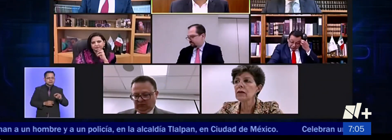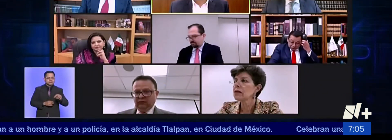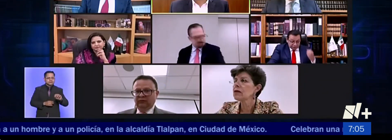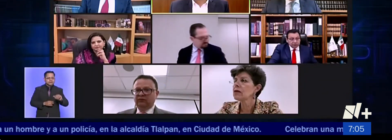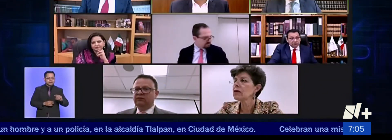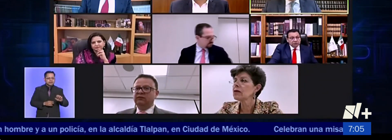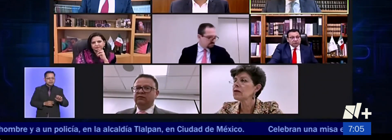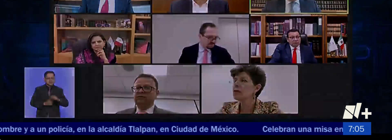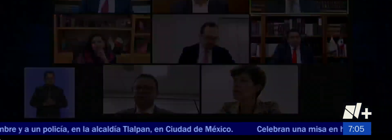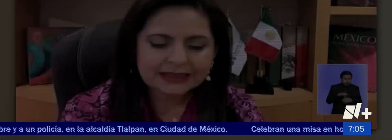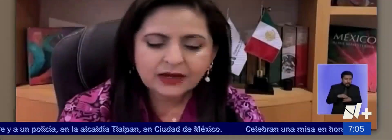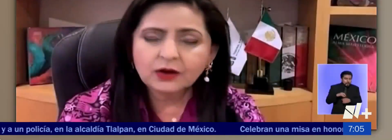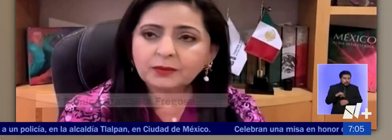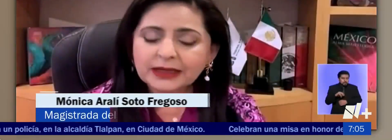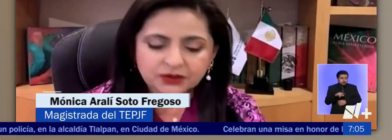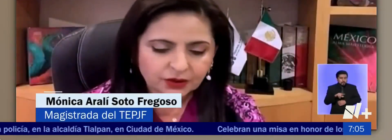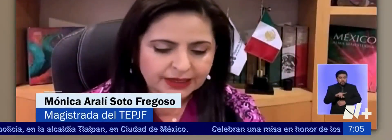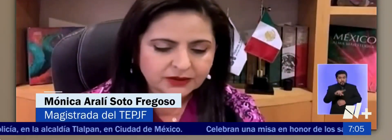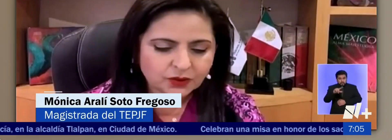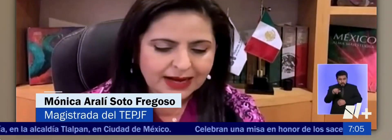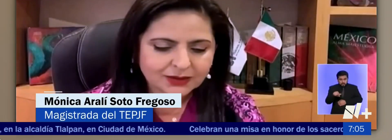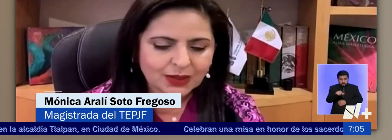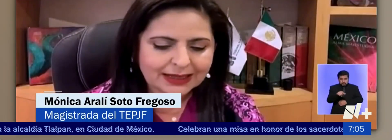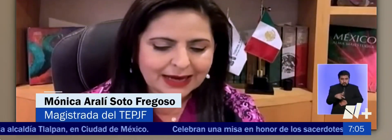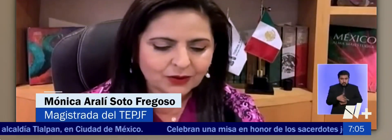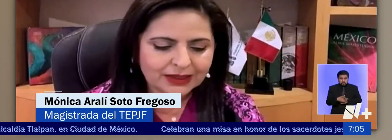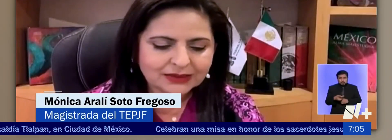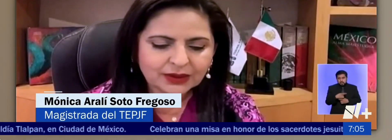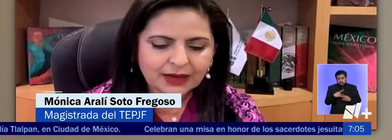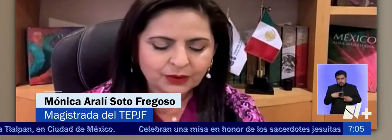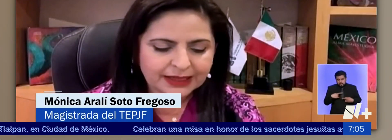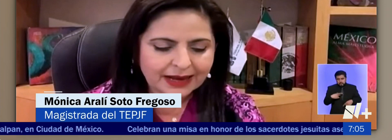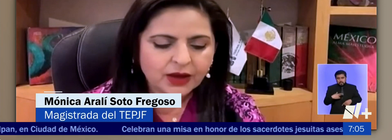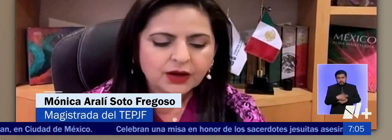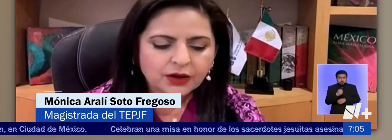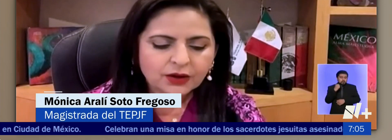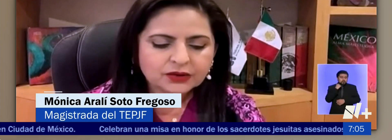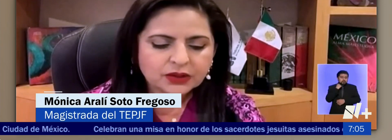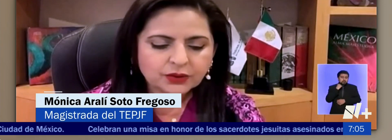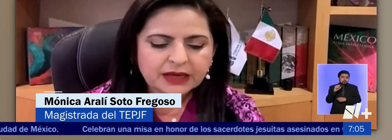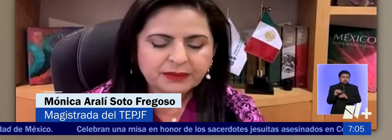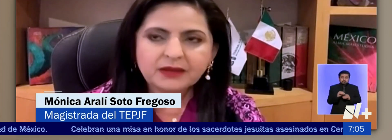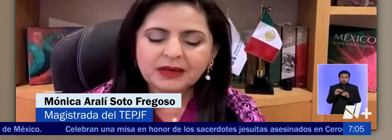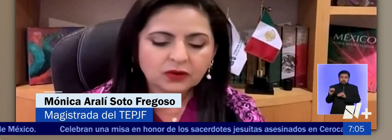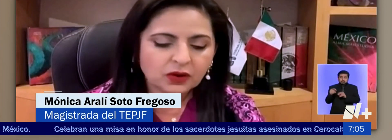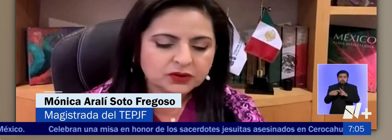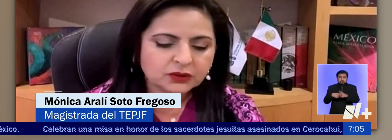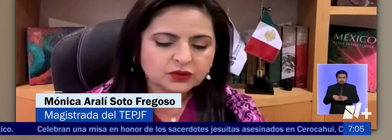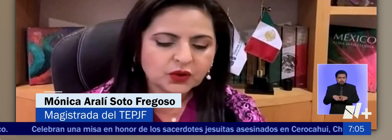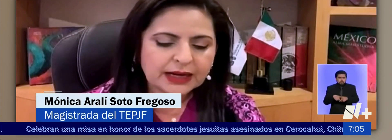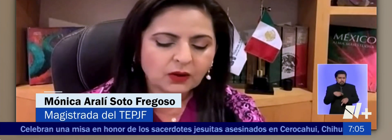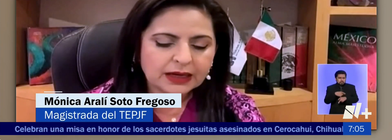magistrados desecharon este argumento. La reincorporación, en su caso, al cargo de la senaduría no constituye